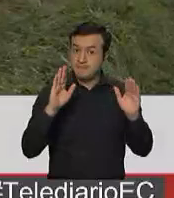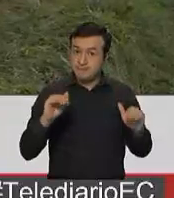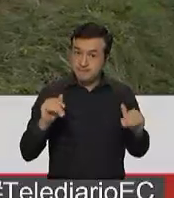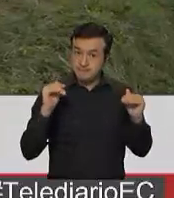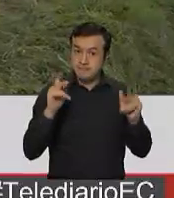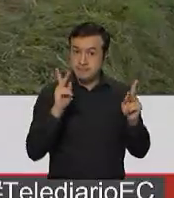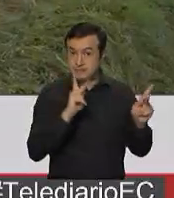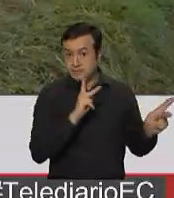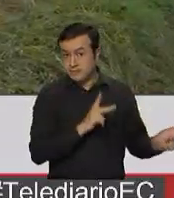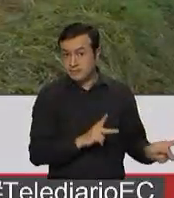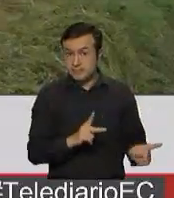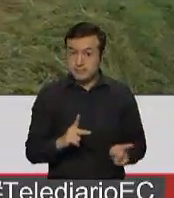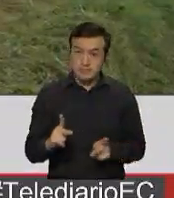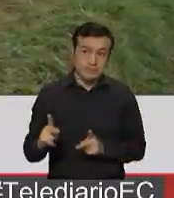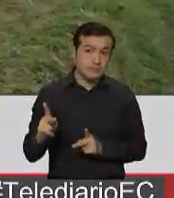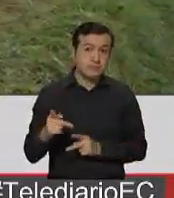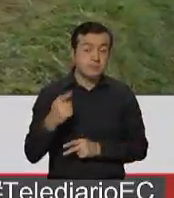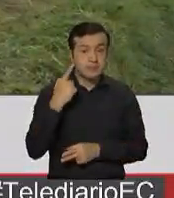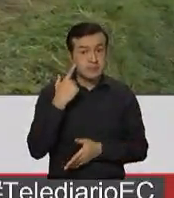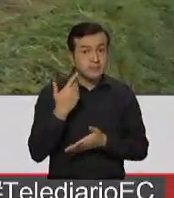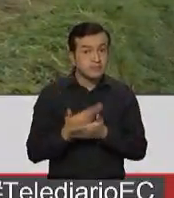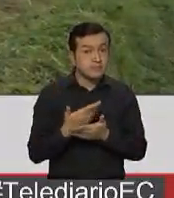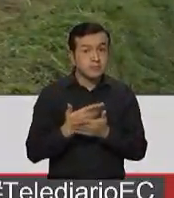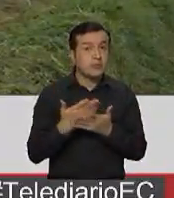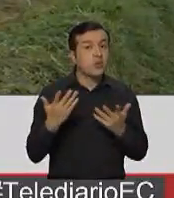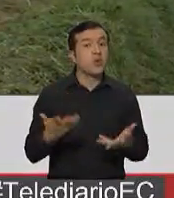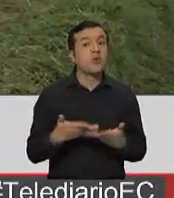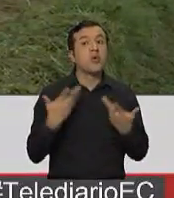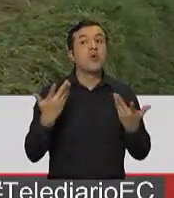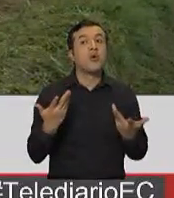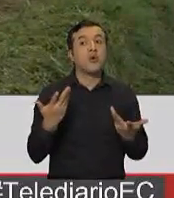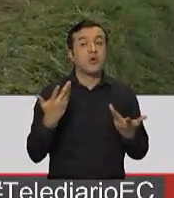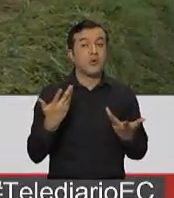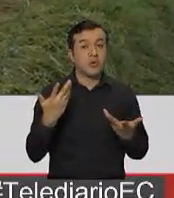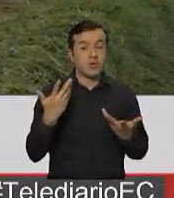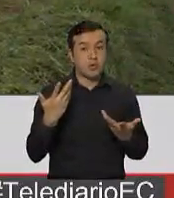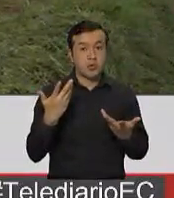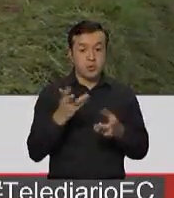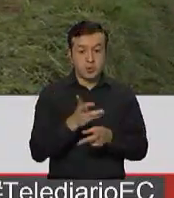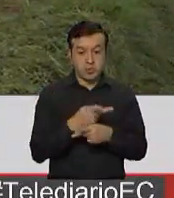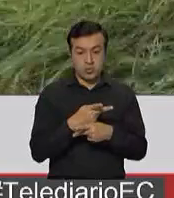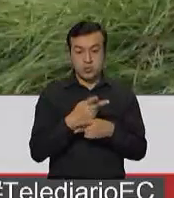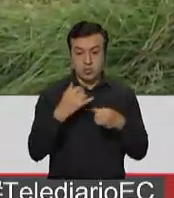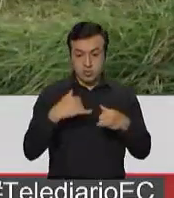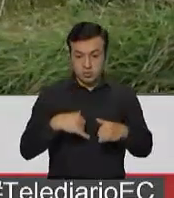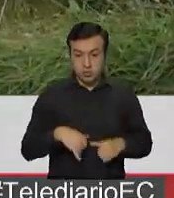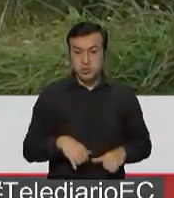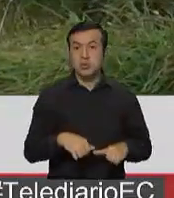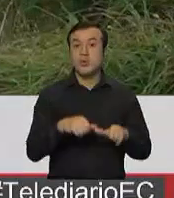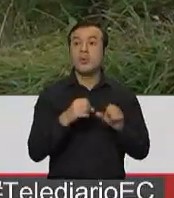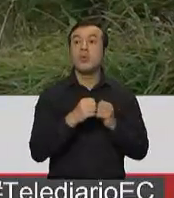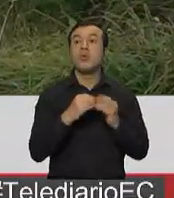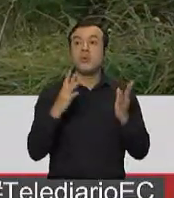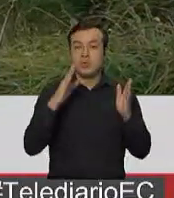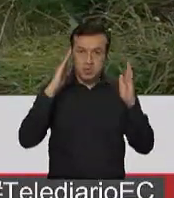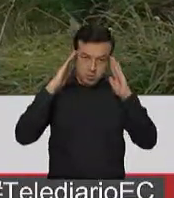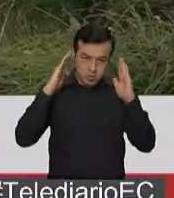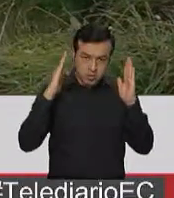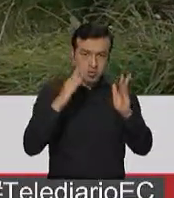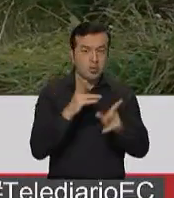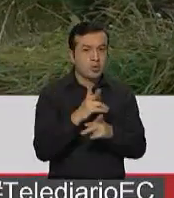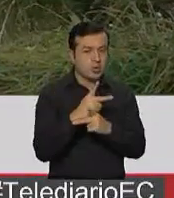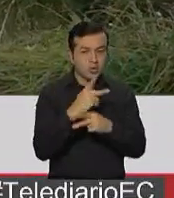plan de intervención de semillas certificadas se lo hace a través de escuelas de fortalecimiento productivo pecuario, con un enfoque de